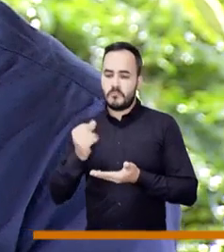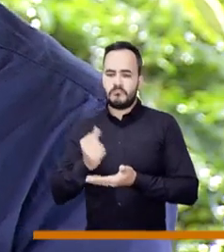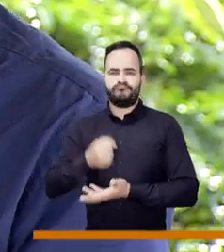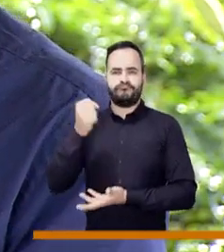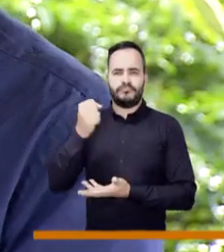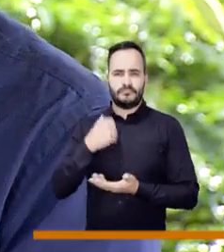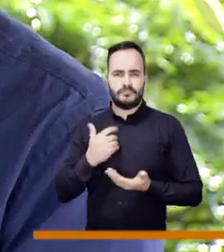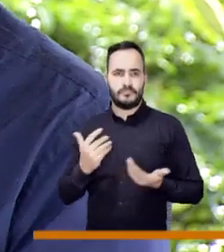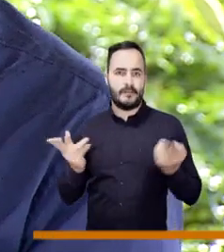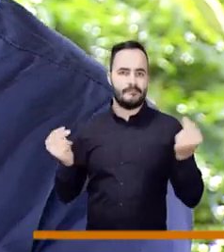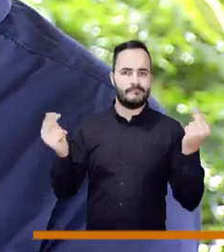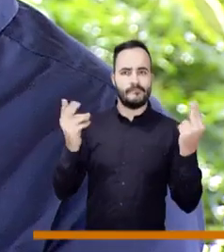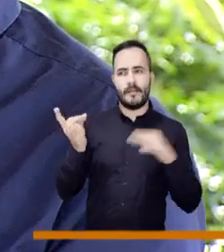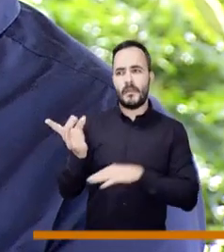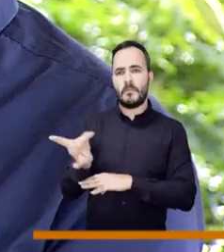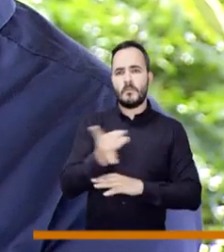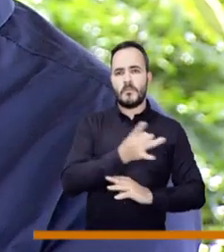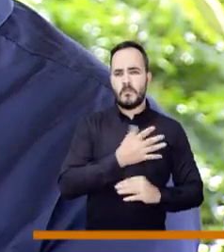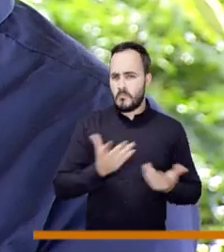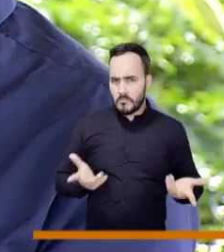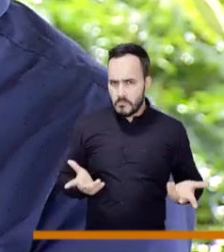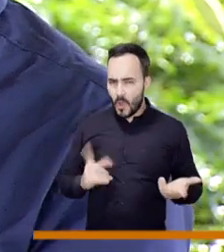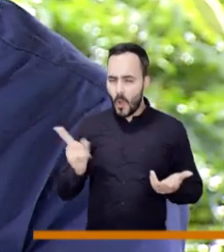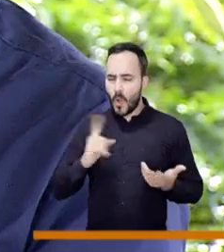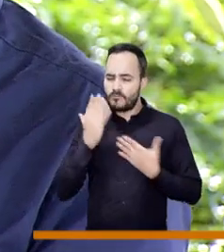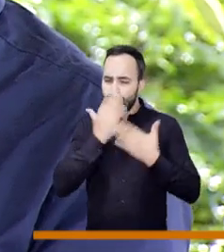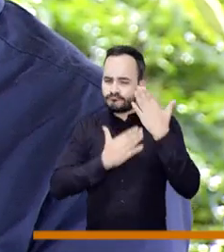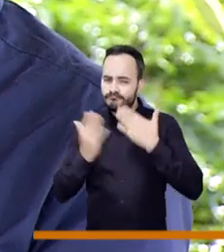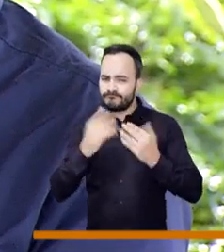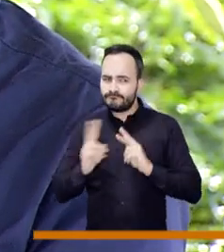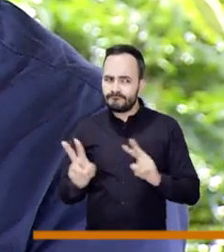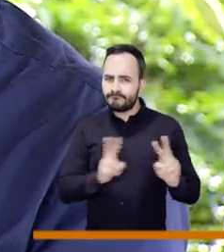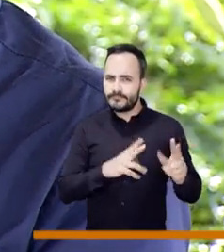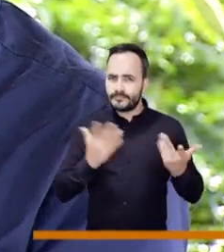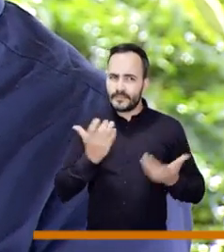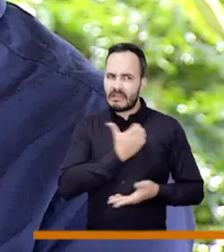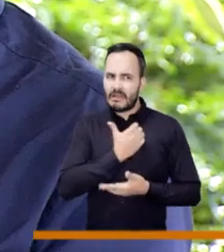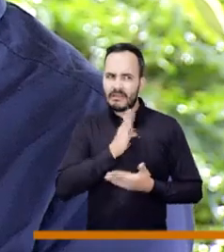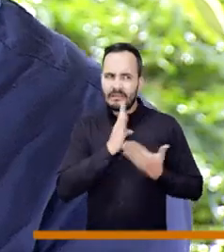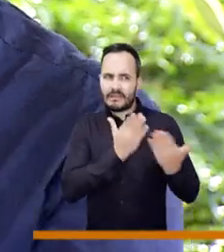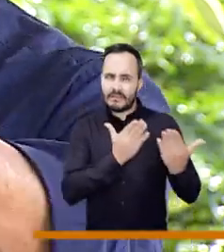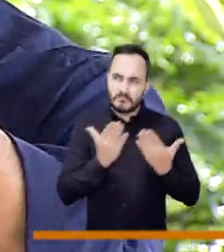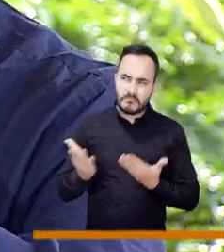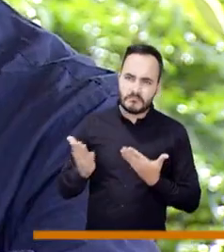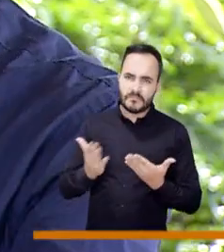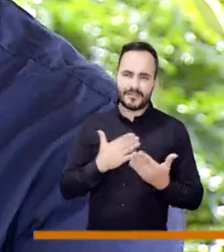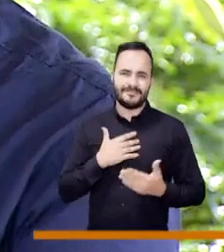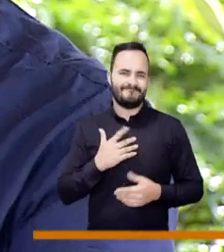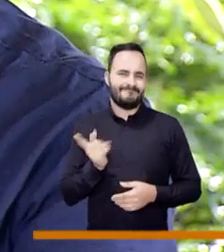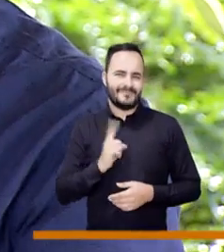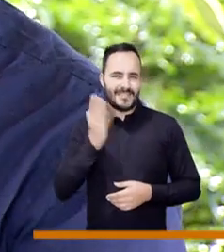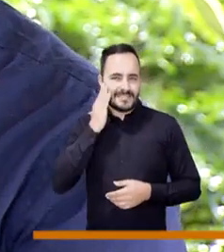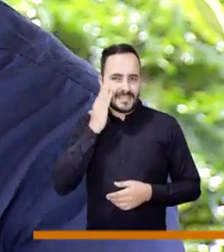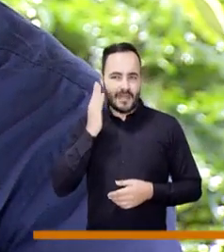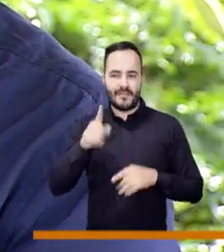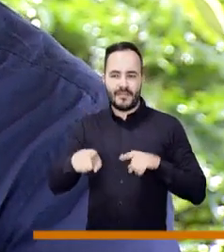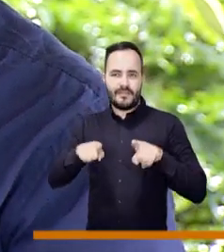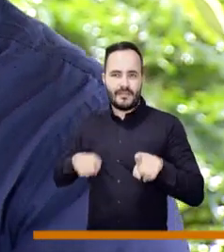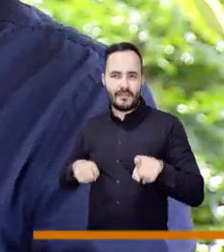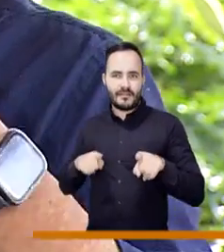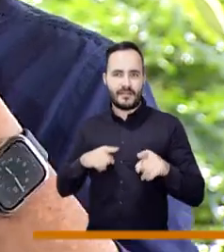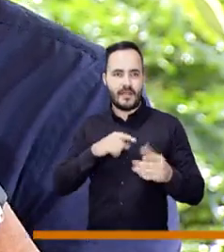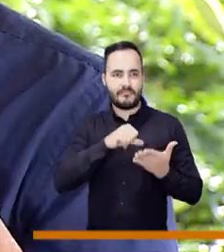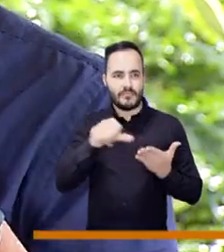presupuesto ni de vanidad, ni que haga una lectura de lo que fue este alcalde. ¿Sí me entiende? Porque como siempre va retrasado el